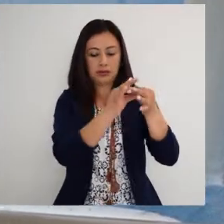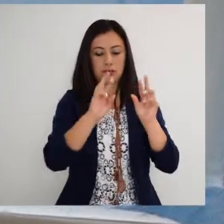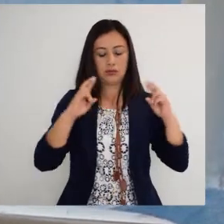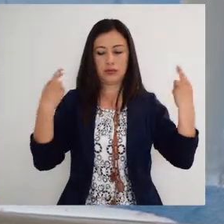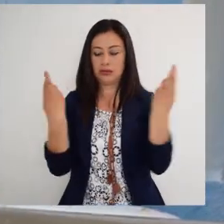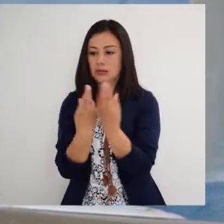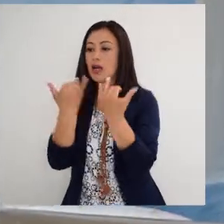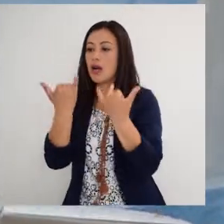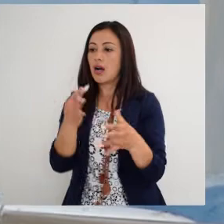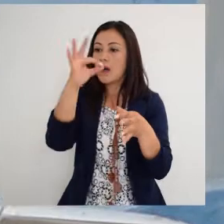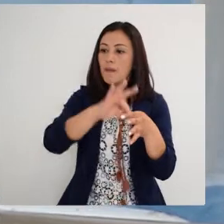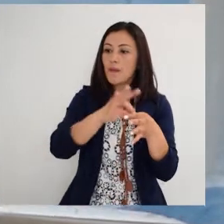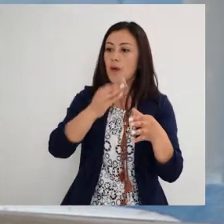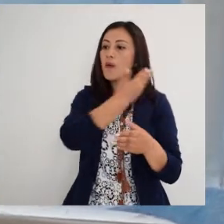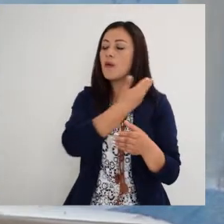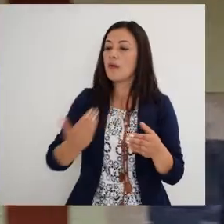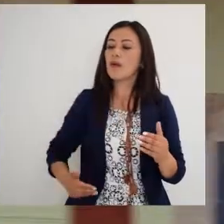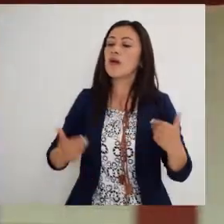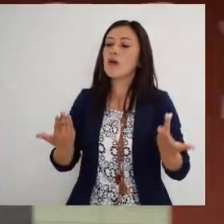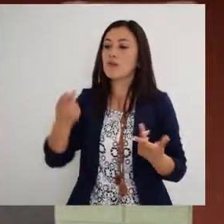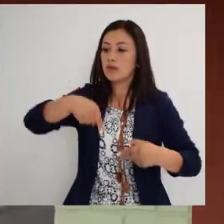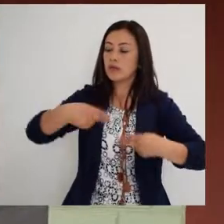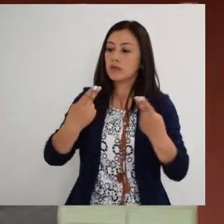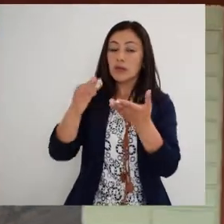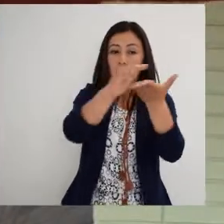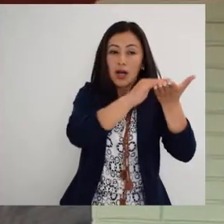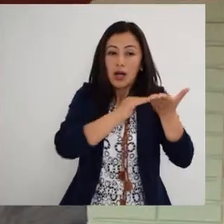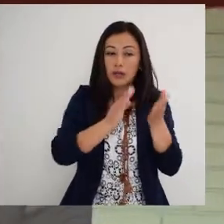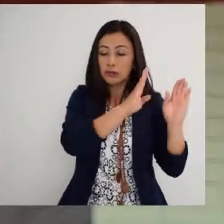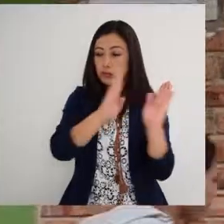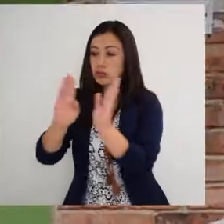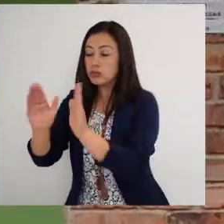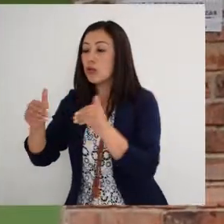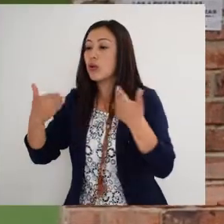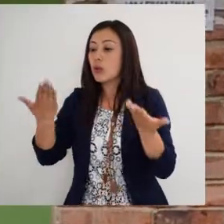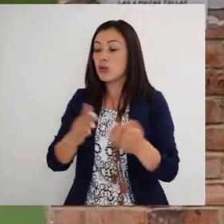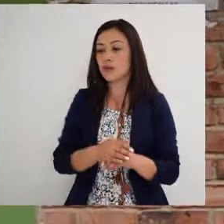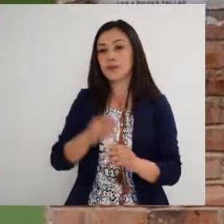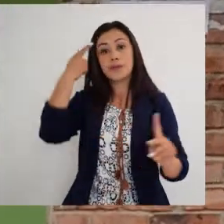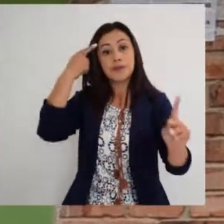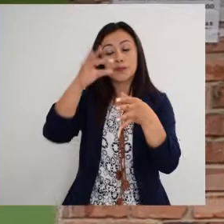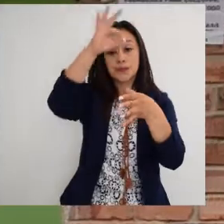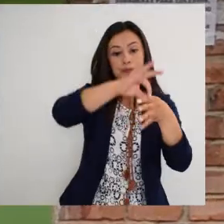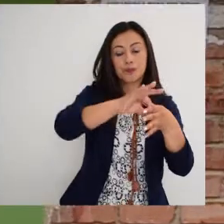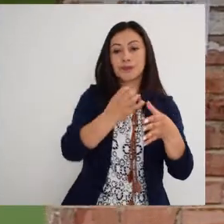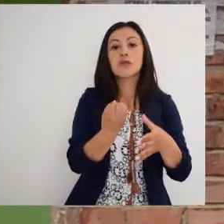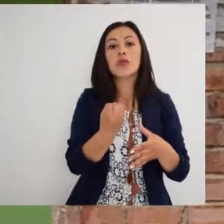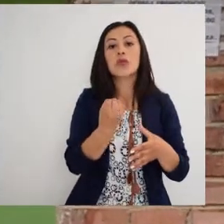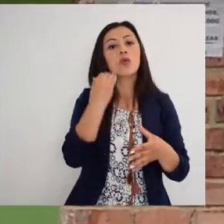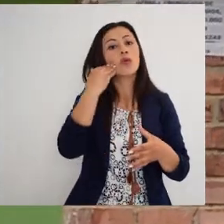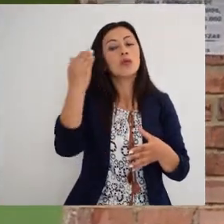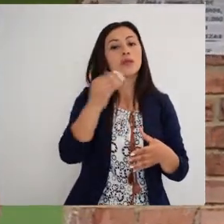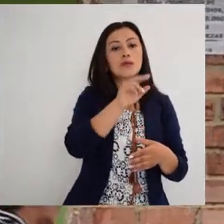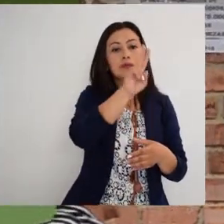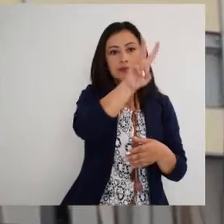de verificar las acciones que se vienen adelantando en procura del proceso electoral que se va a realizar